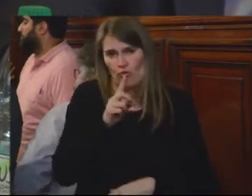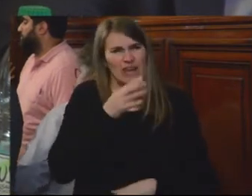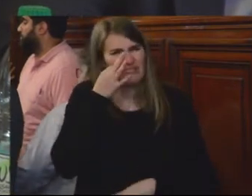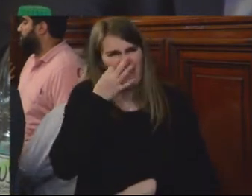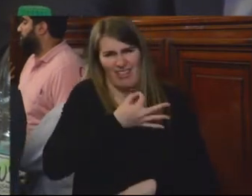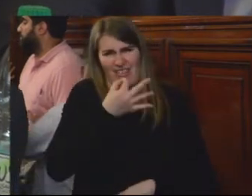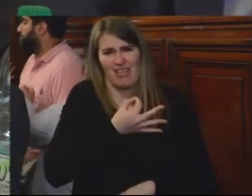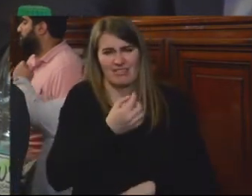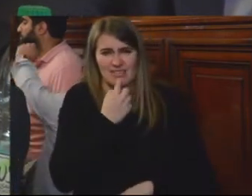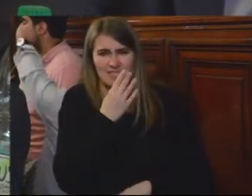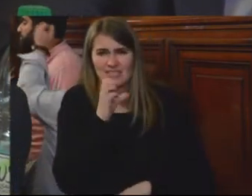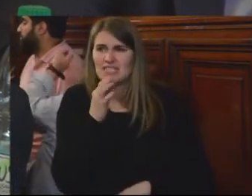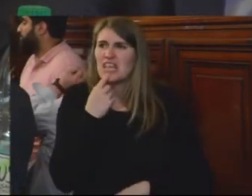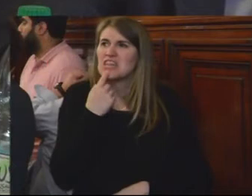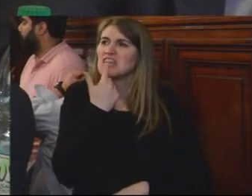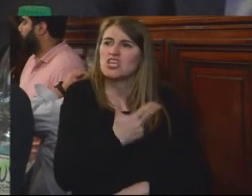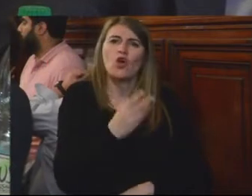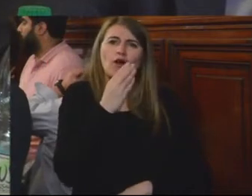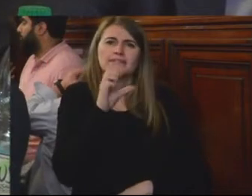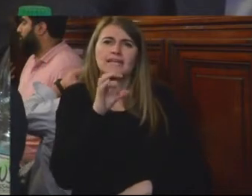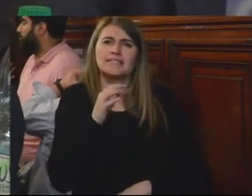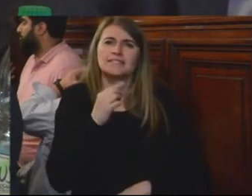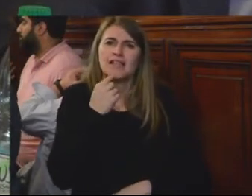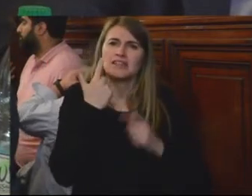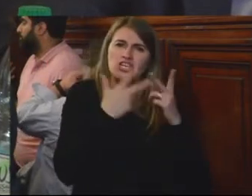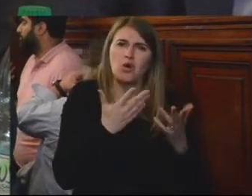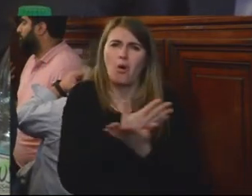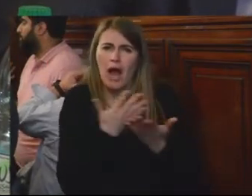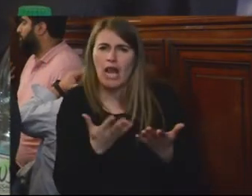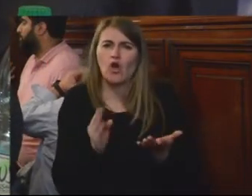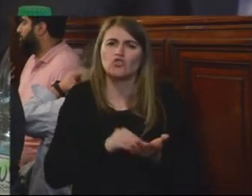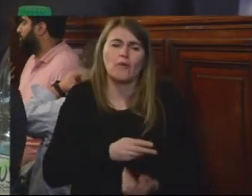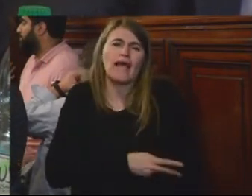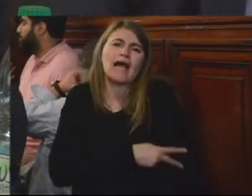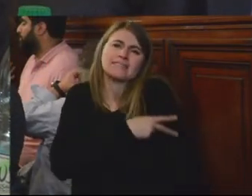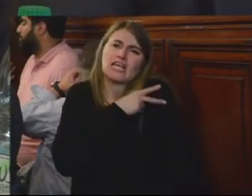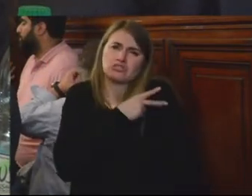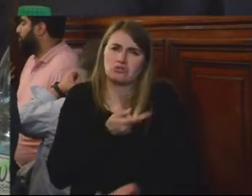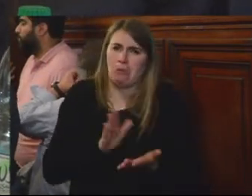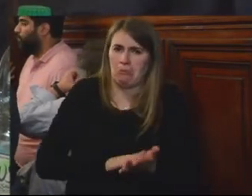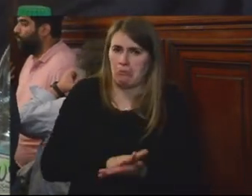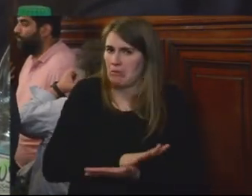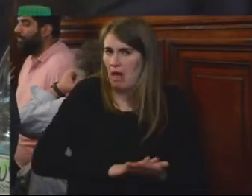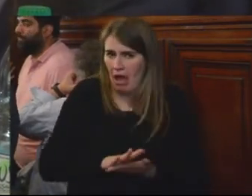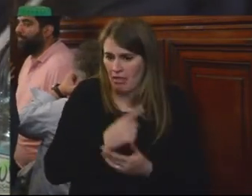se haya pronunciado no se haya pronunciado respecto de la impugnación en su ascenso la